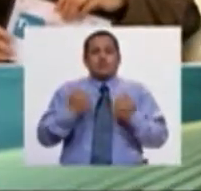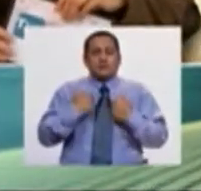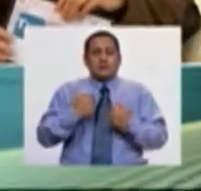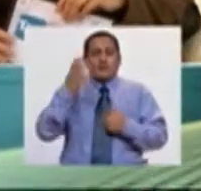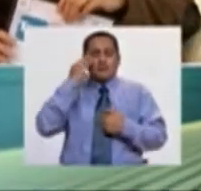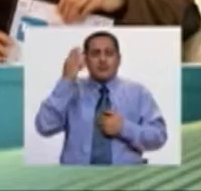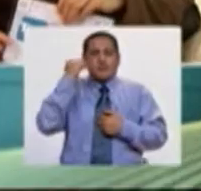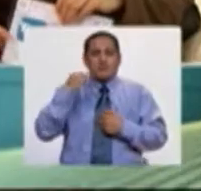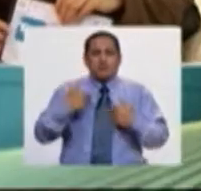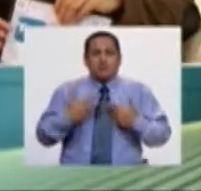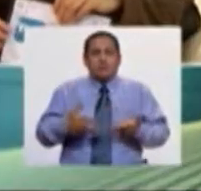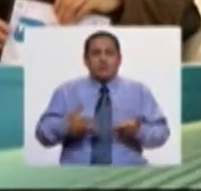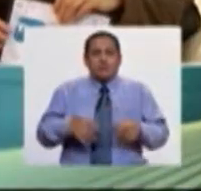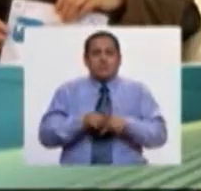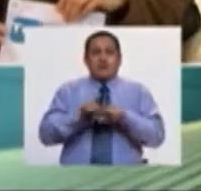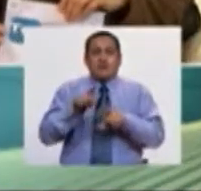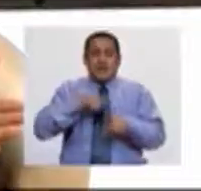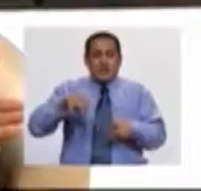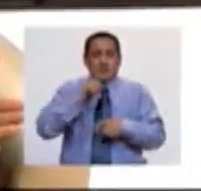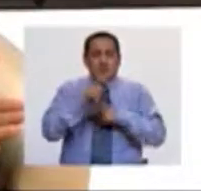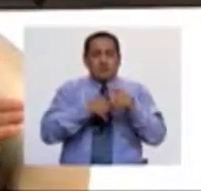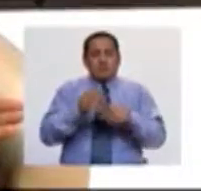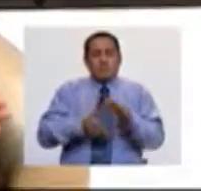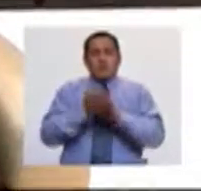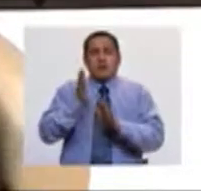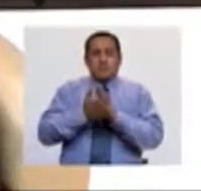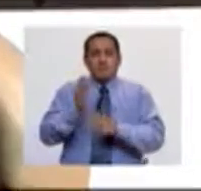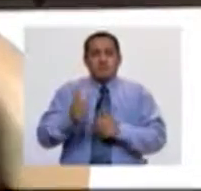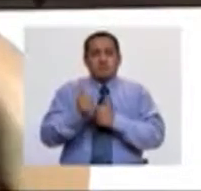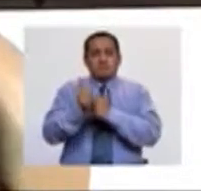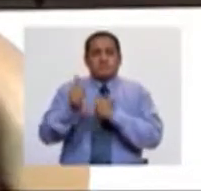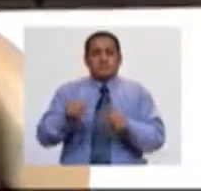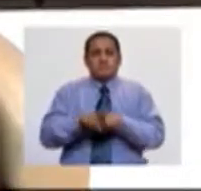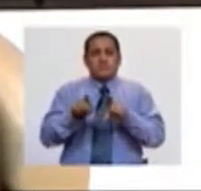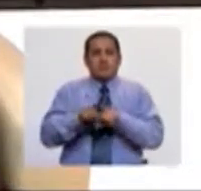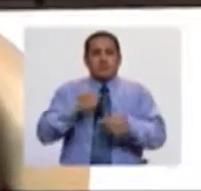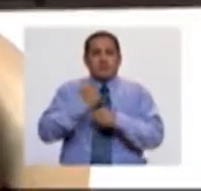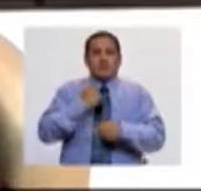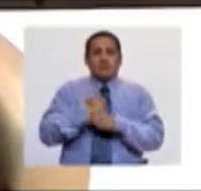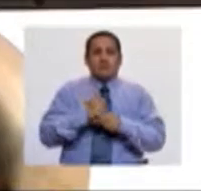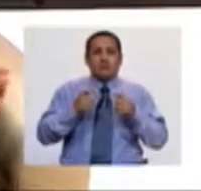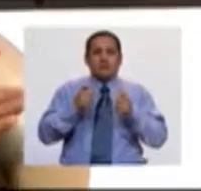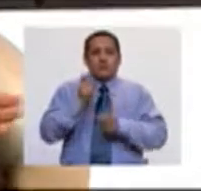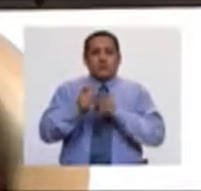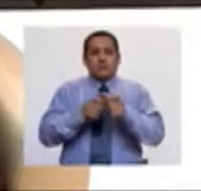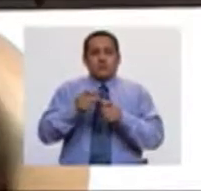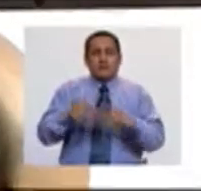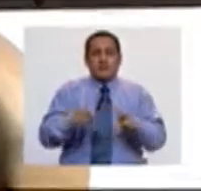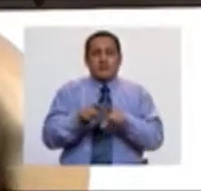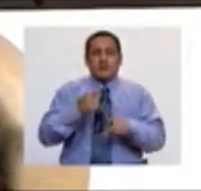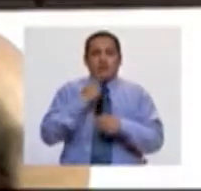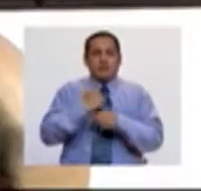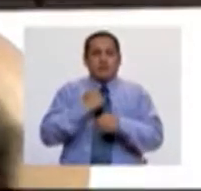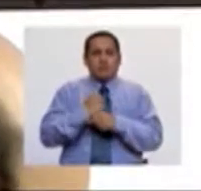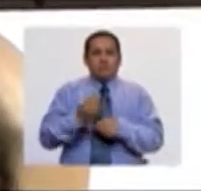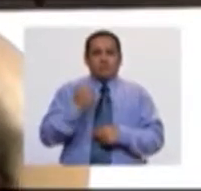para adquirir experiencia necesaria. Entonces ellos van únicamente a tareas administrativas o tareas de control de la población, que